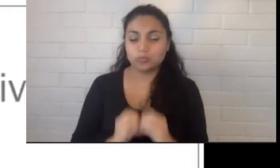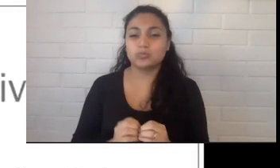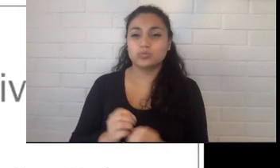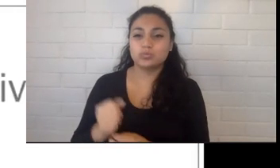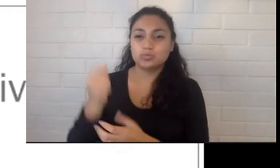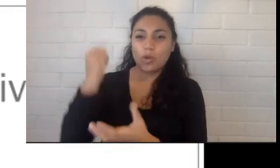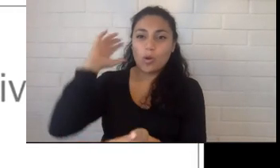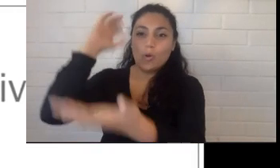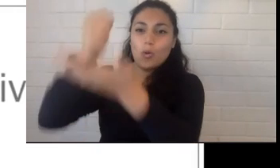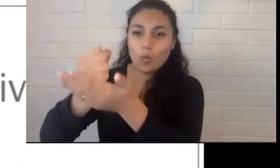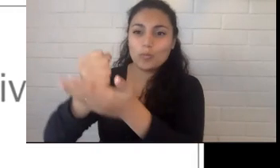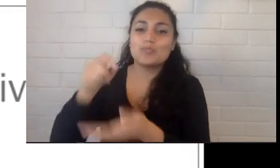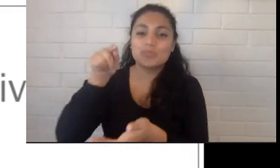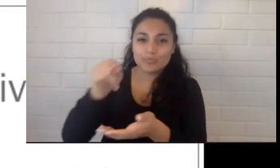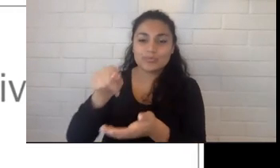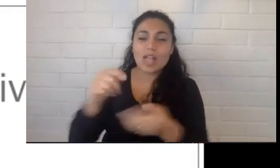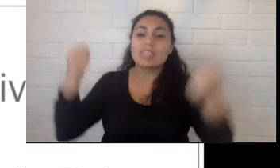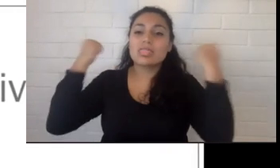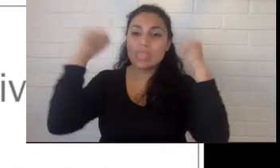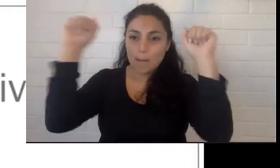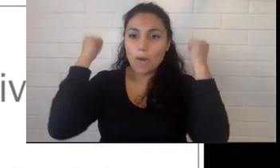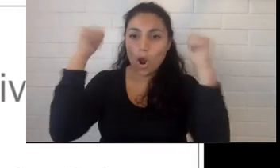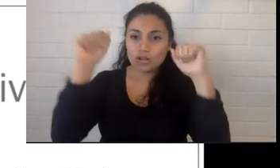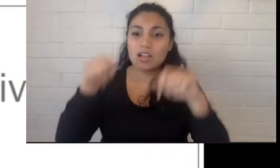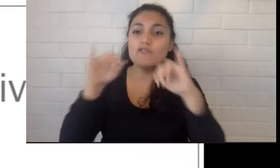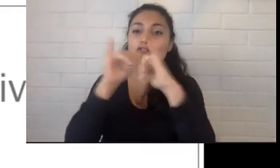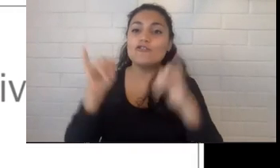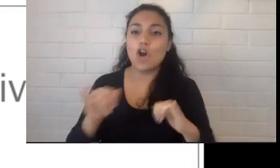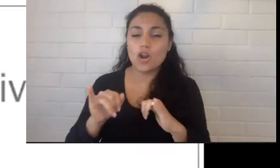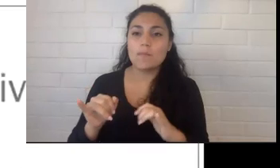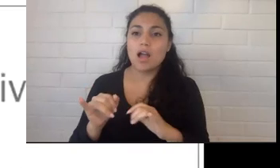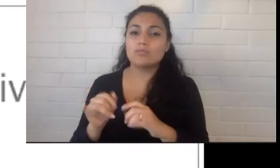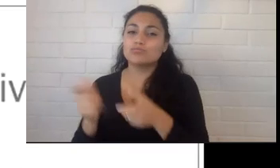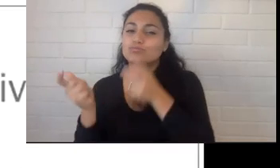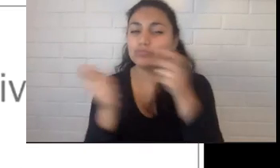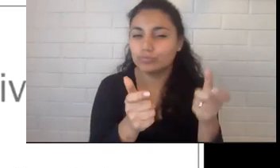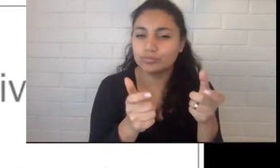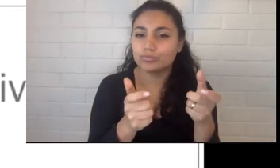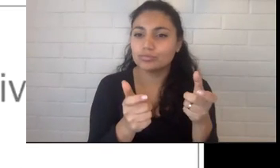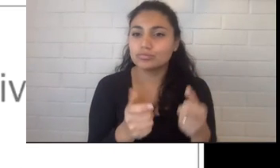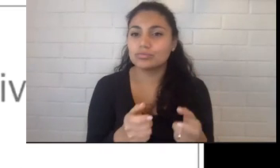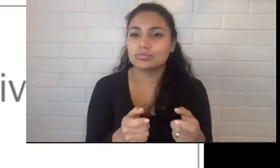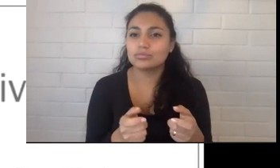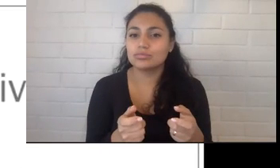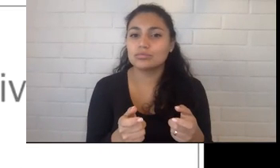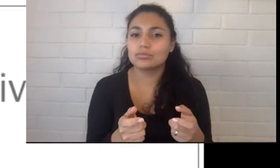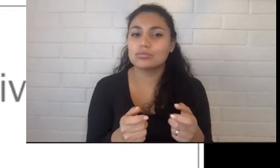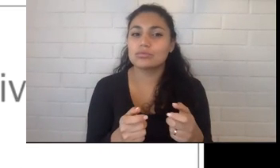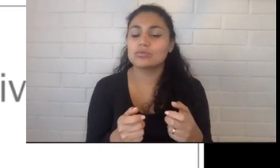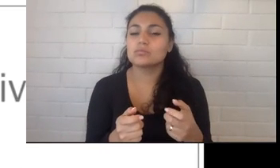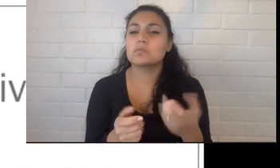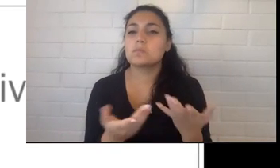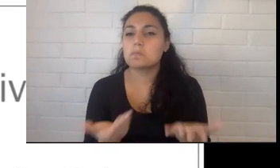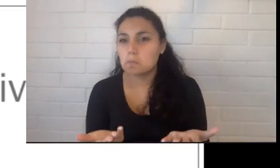además se entendió que el deporte era una forma de dominación en cierta medida, como también se prefirió